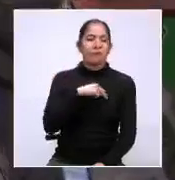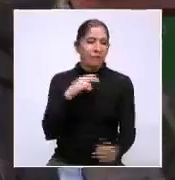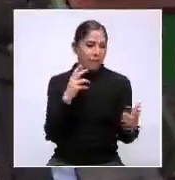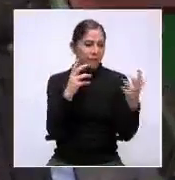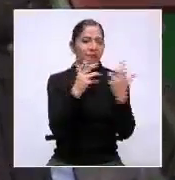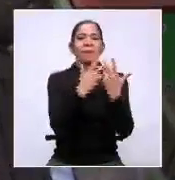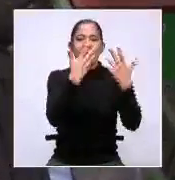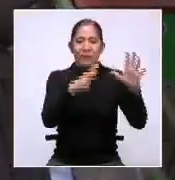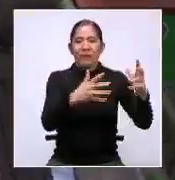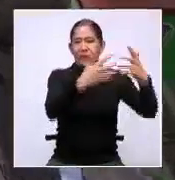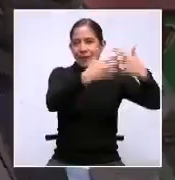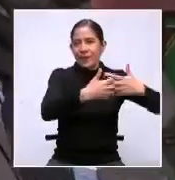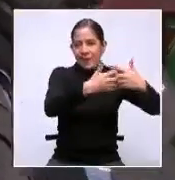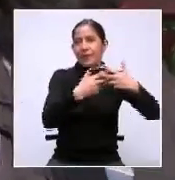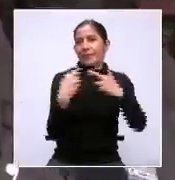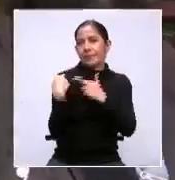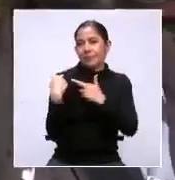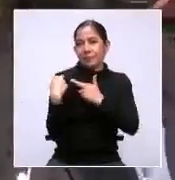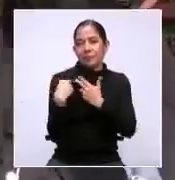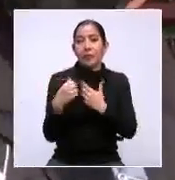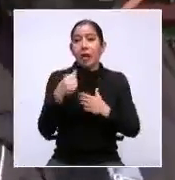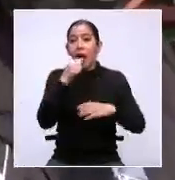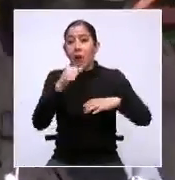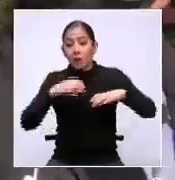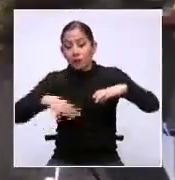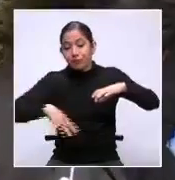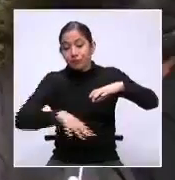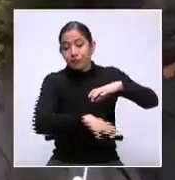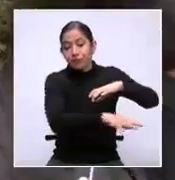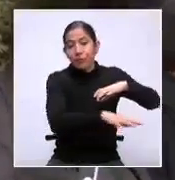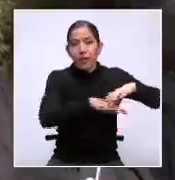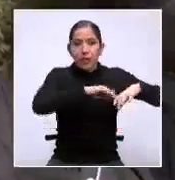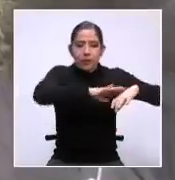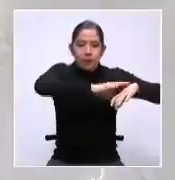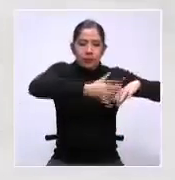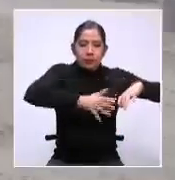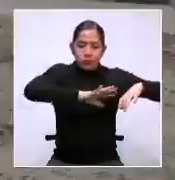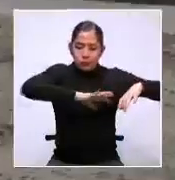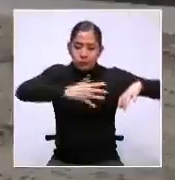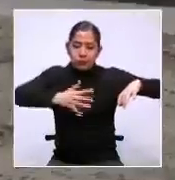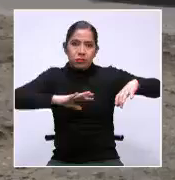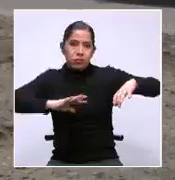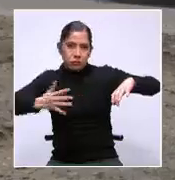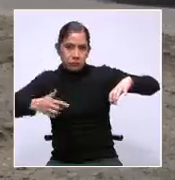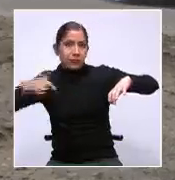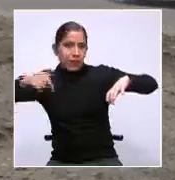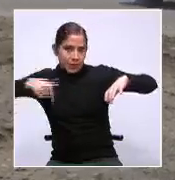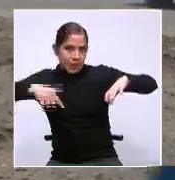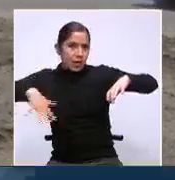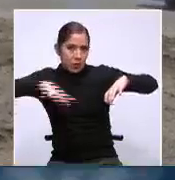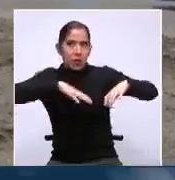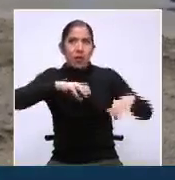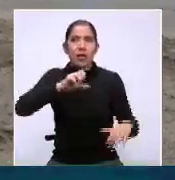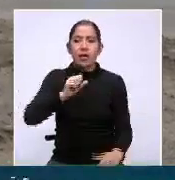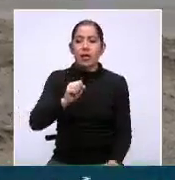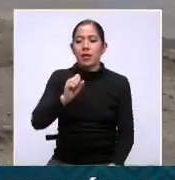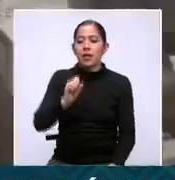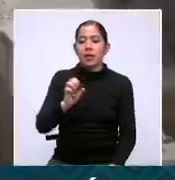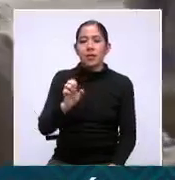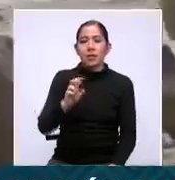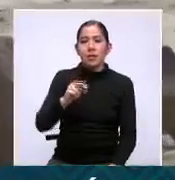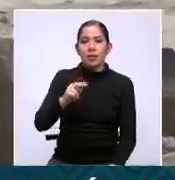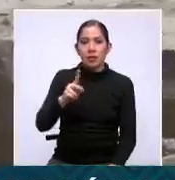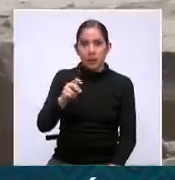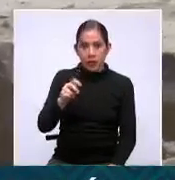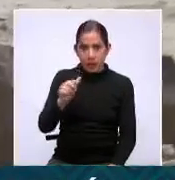con la empresa que está construyendo el embovedado del Aziel, el sector de Sencata. Sin embargo, se ha comprometido